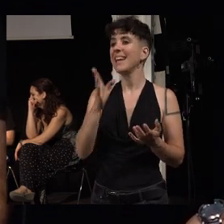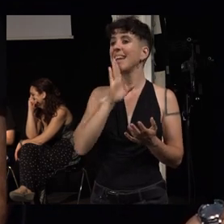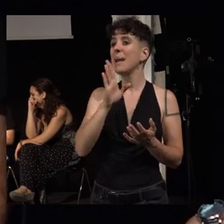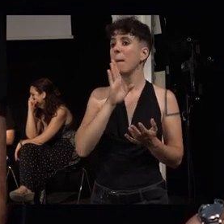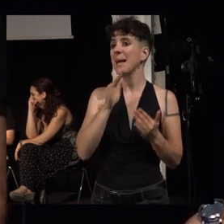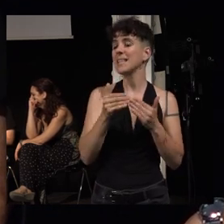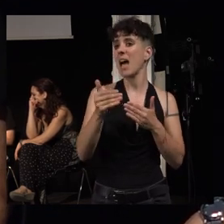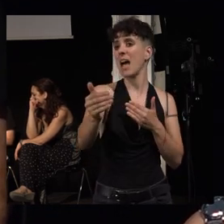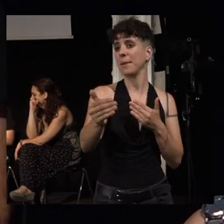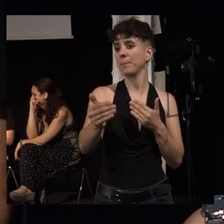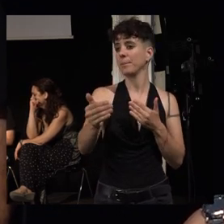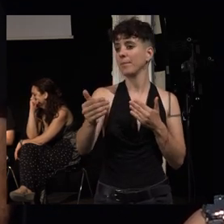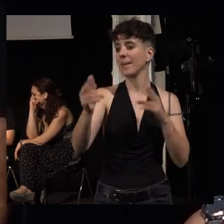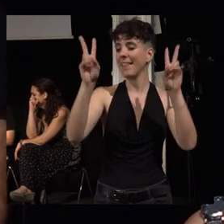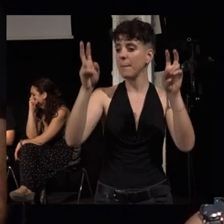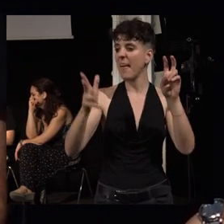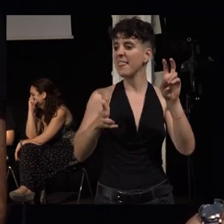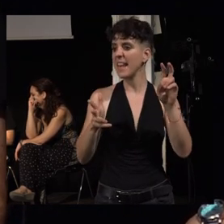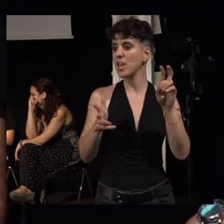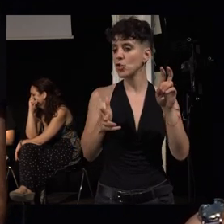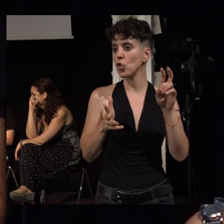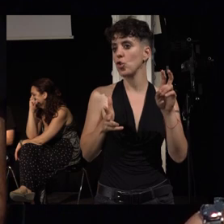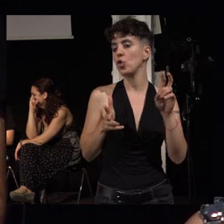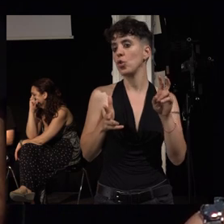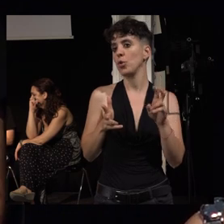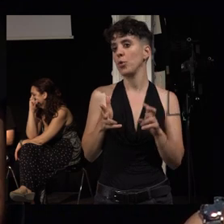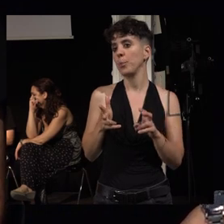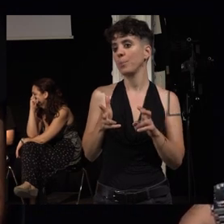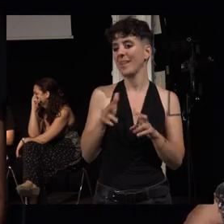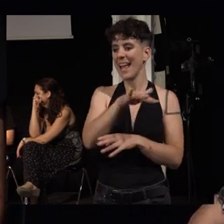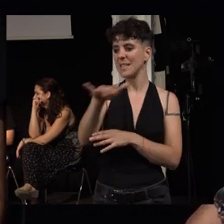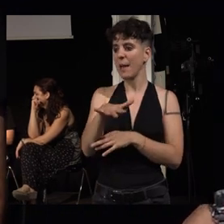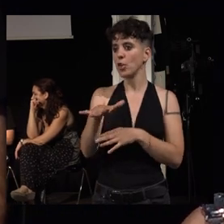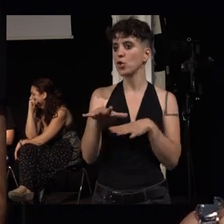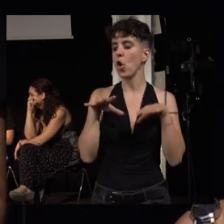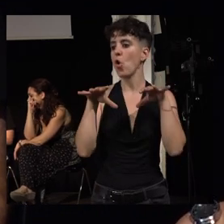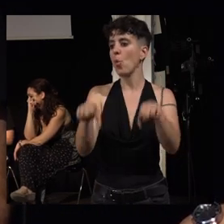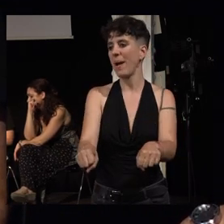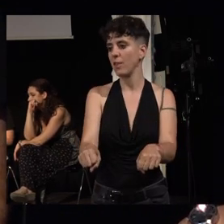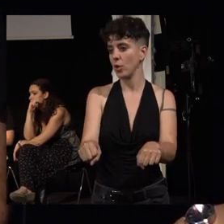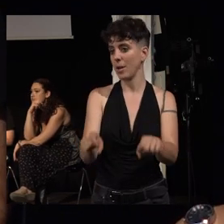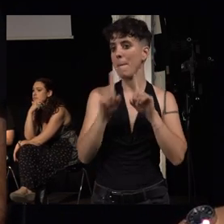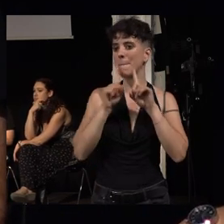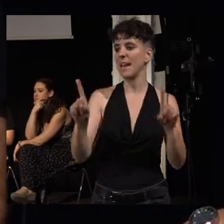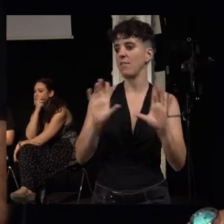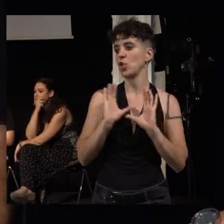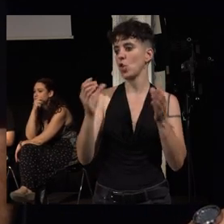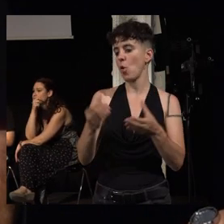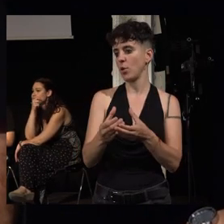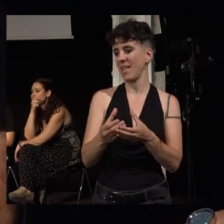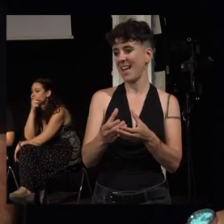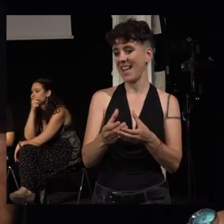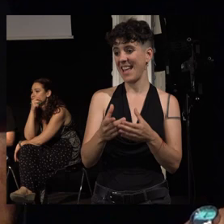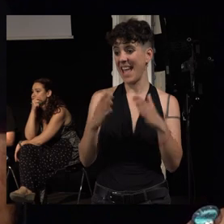pasar con el derecho a la ocupación de espacios, ¿no? De espacios para beneficio de una comunidad? Están